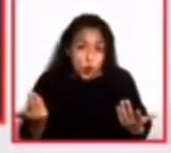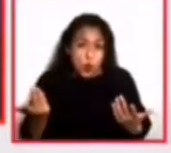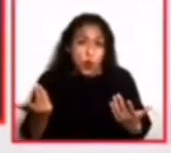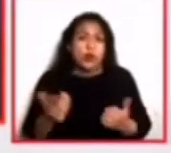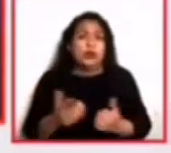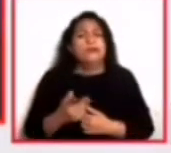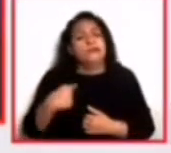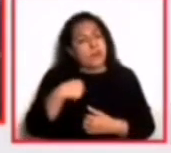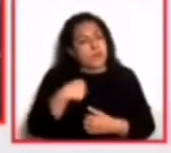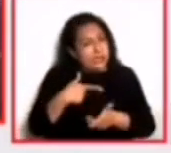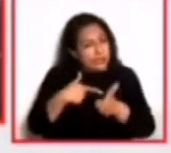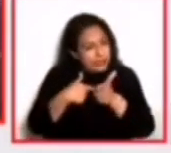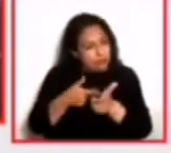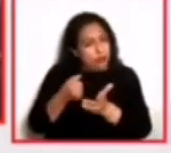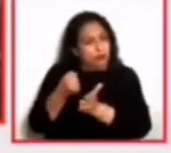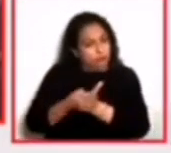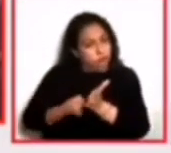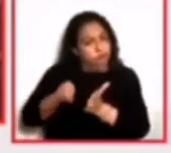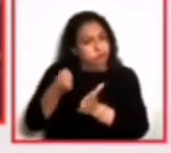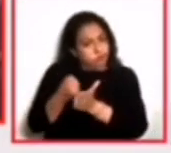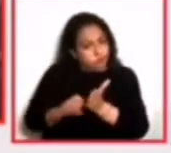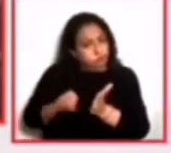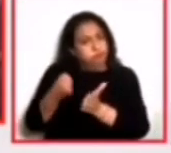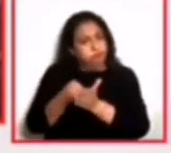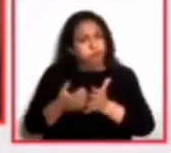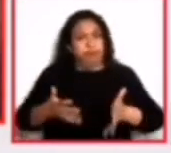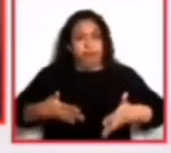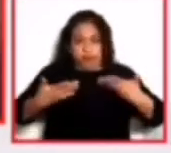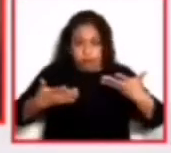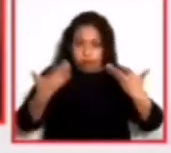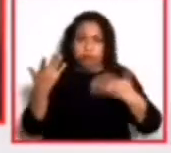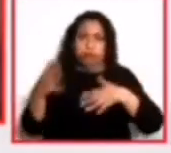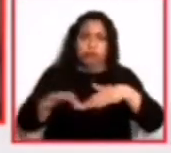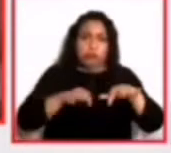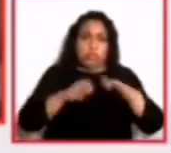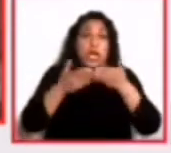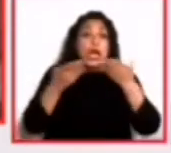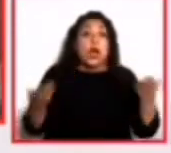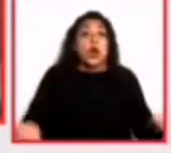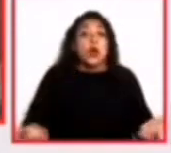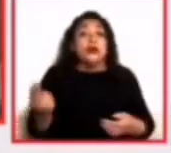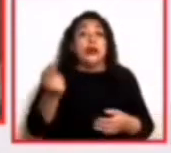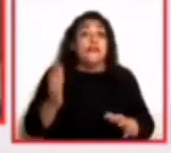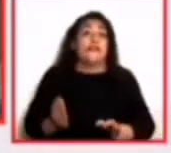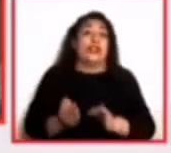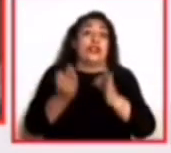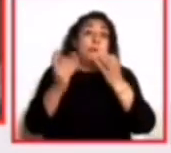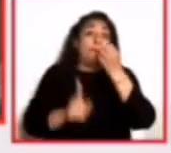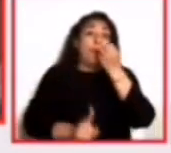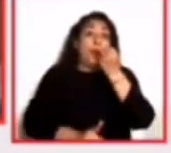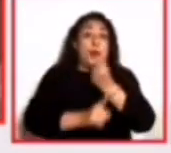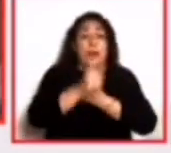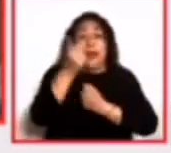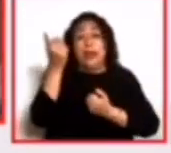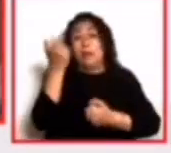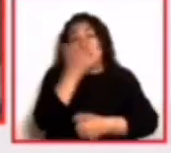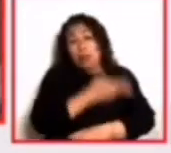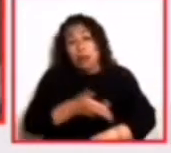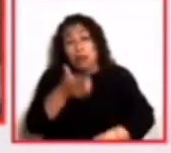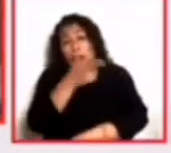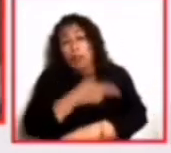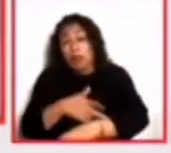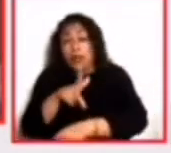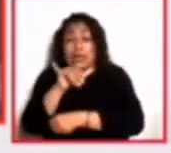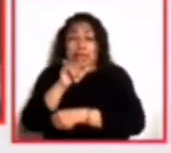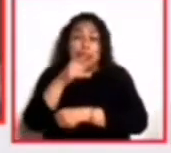la guardia, seguimos con mucho ánimo trabajando. Ahora tenemos que enfrentar estas situaciones de litigios, los vamos a